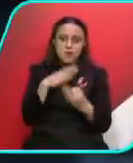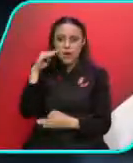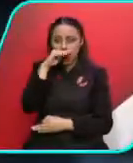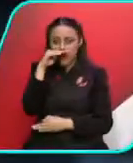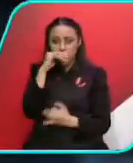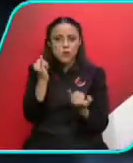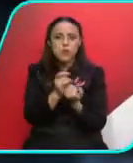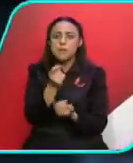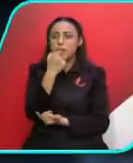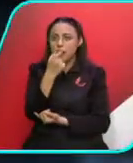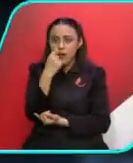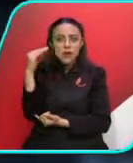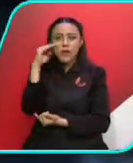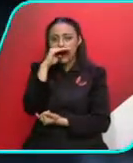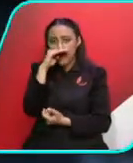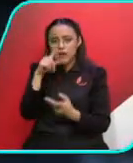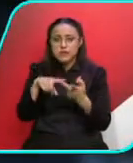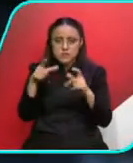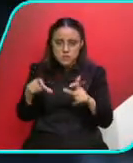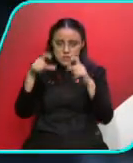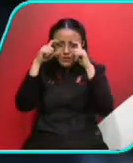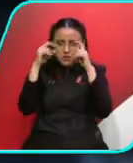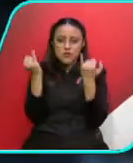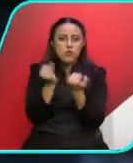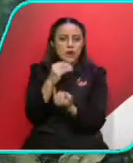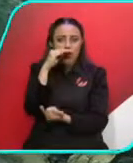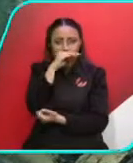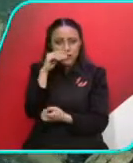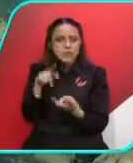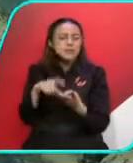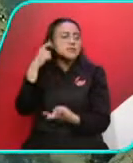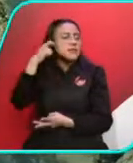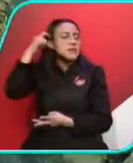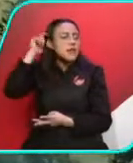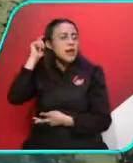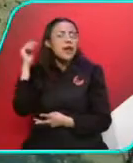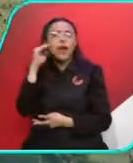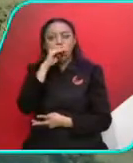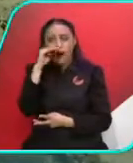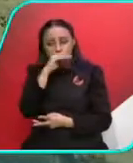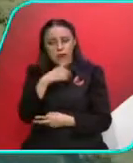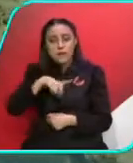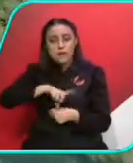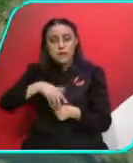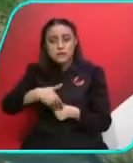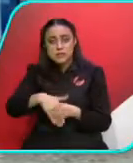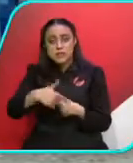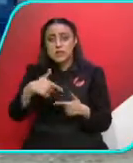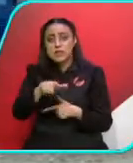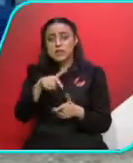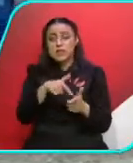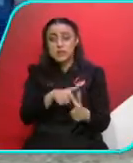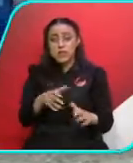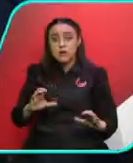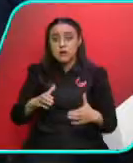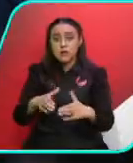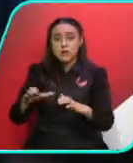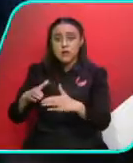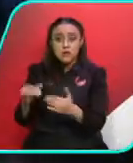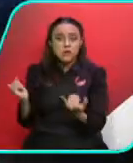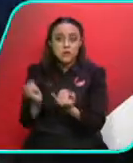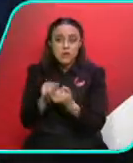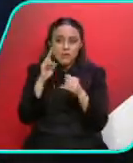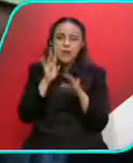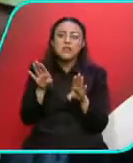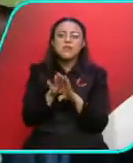de medicamentos, la entrega de anteojos, la entrega de auxiliares auditivos. Durante los días que permanece la jornada médica en cada comunidad, también hay